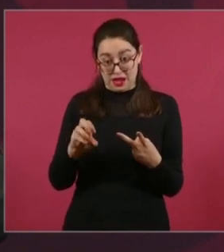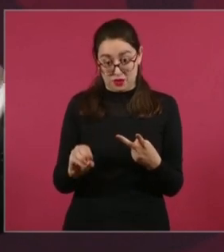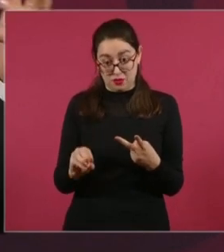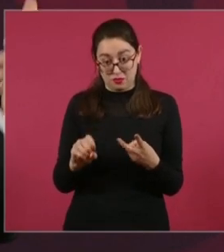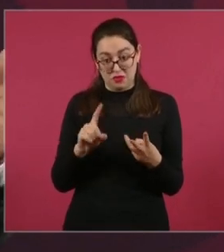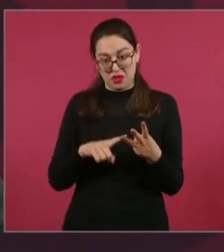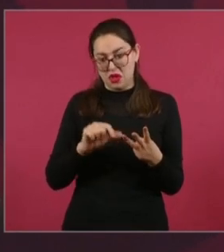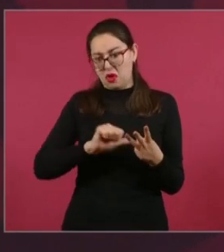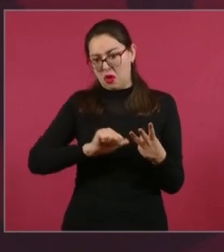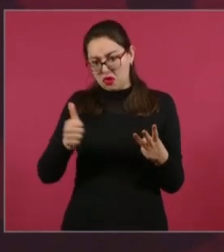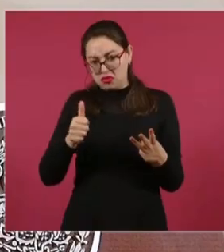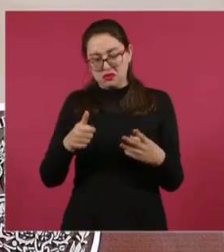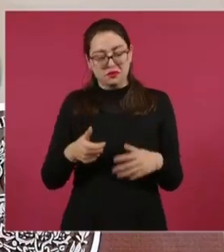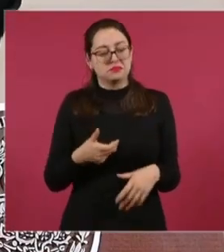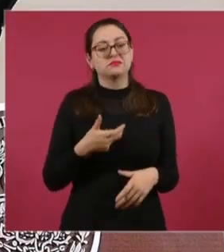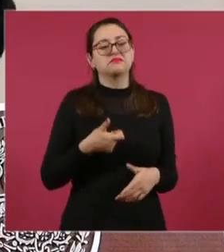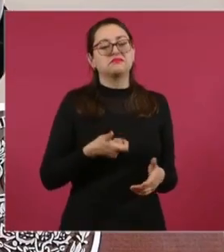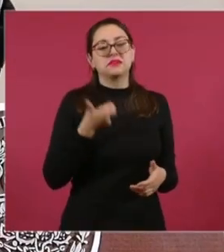y a otros